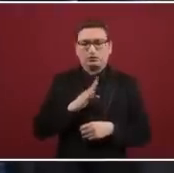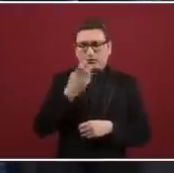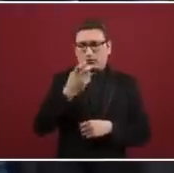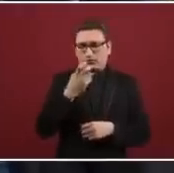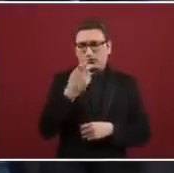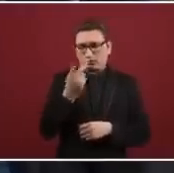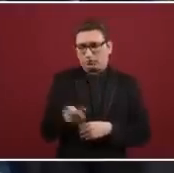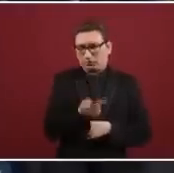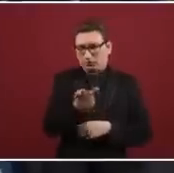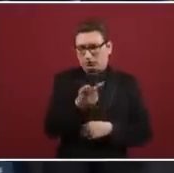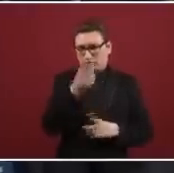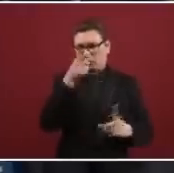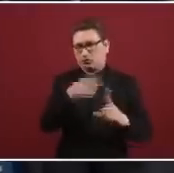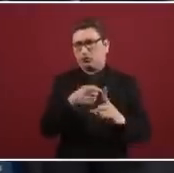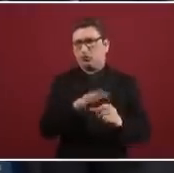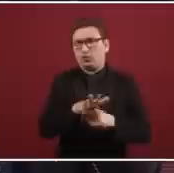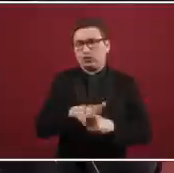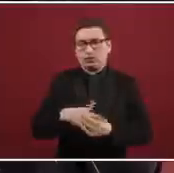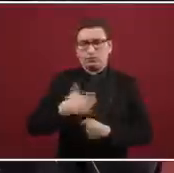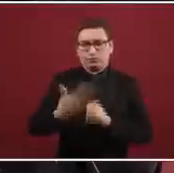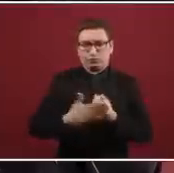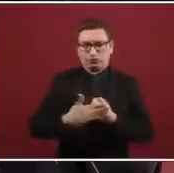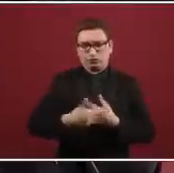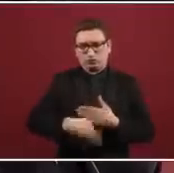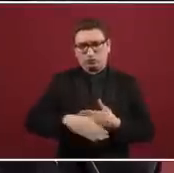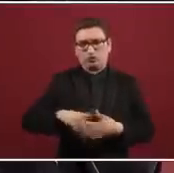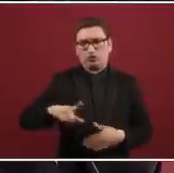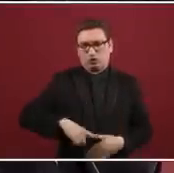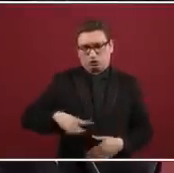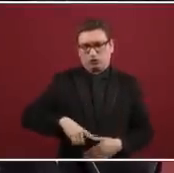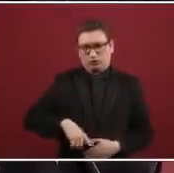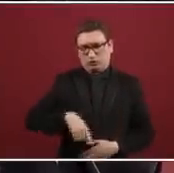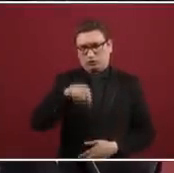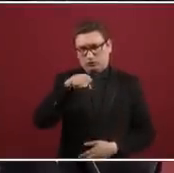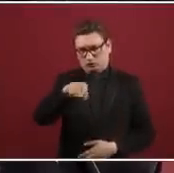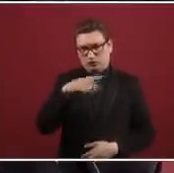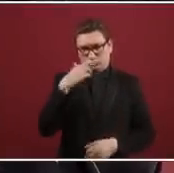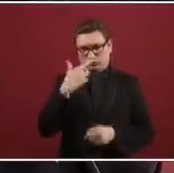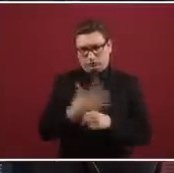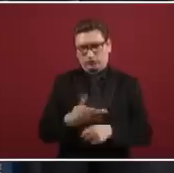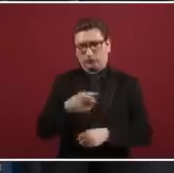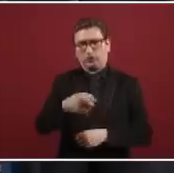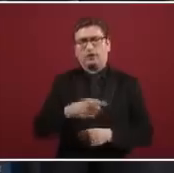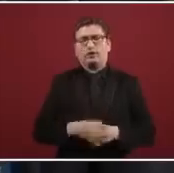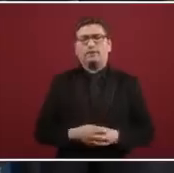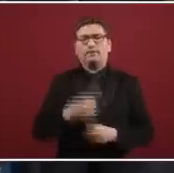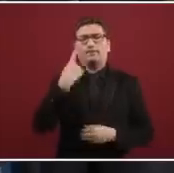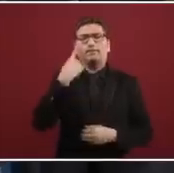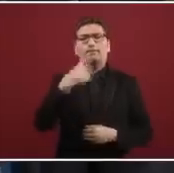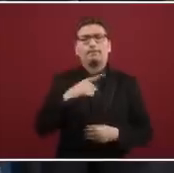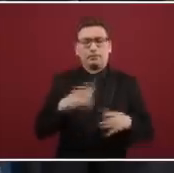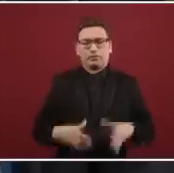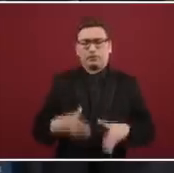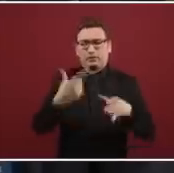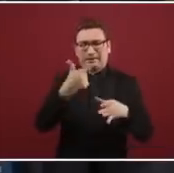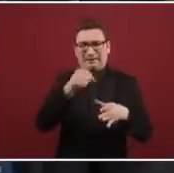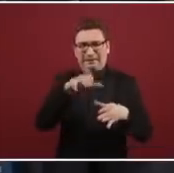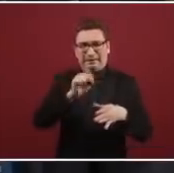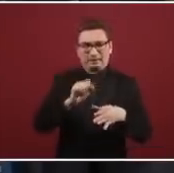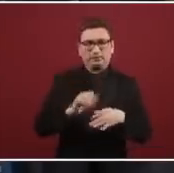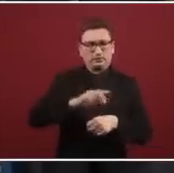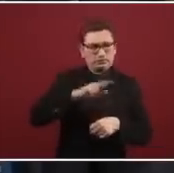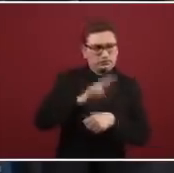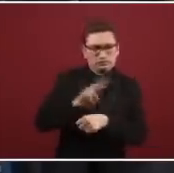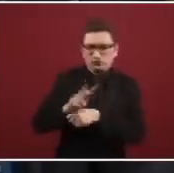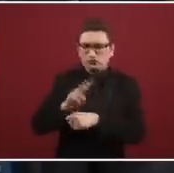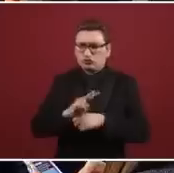la estrategia que seguirá el gobierno a su cargo para supervisar esta situación que representa un